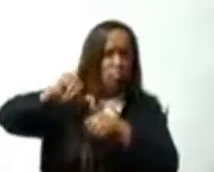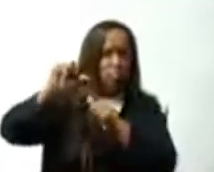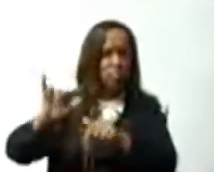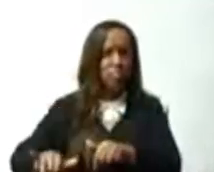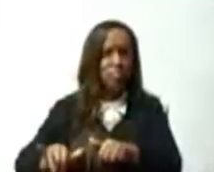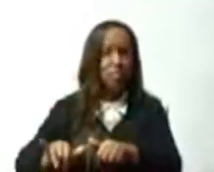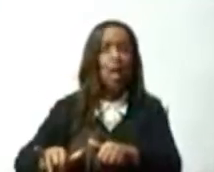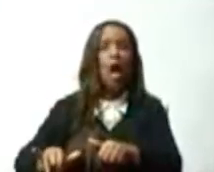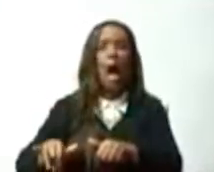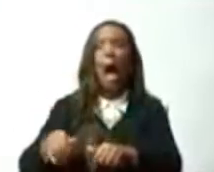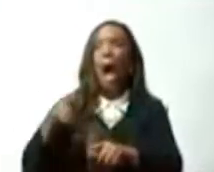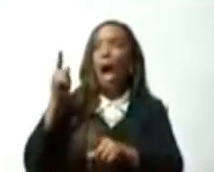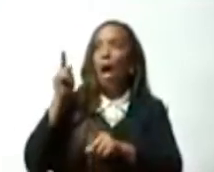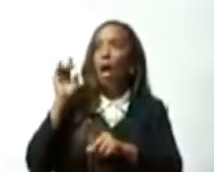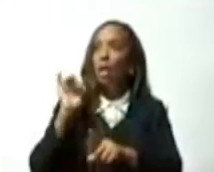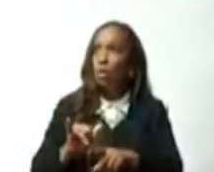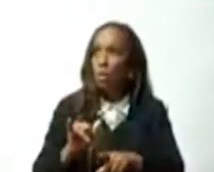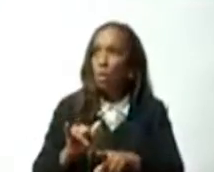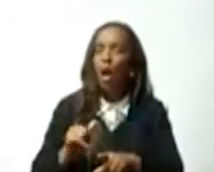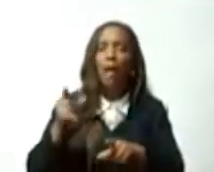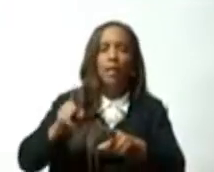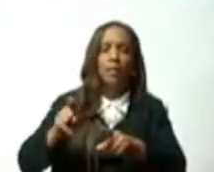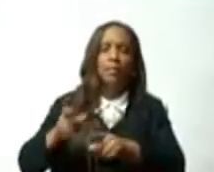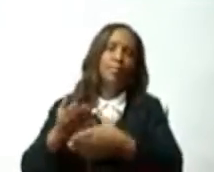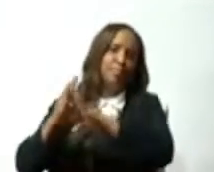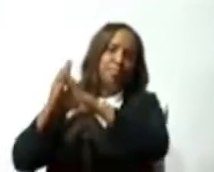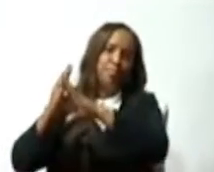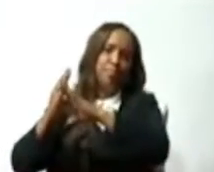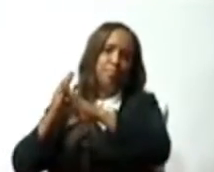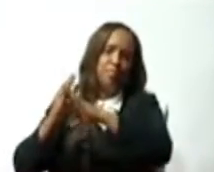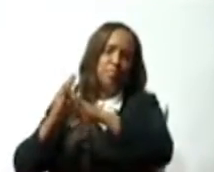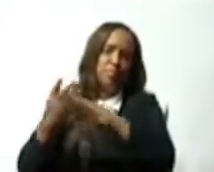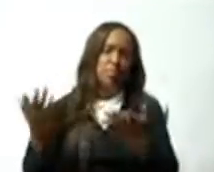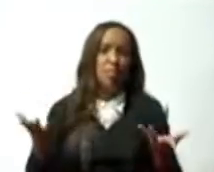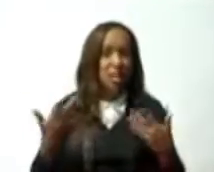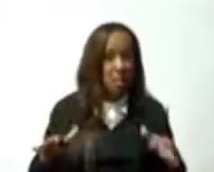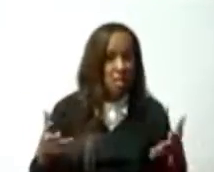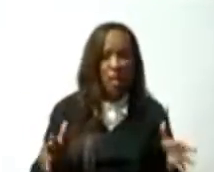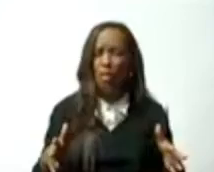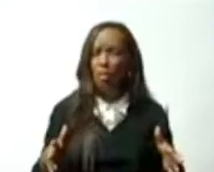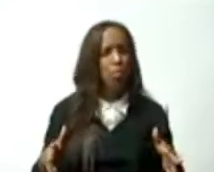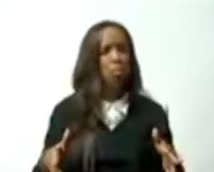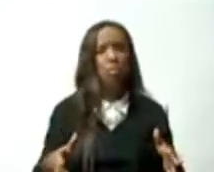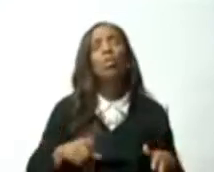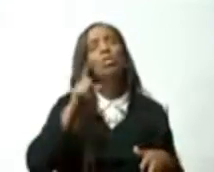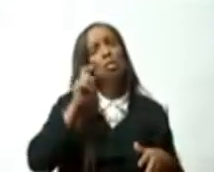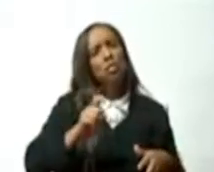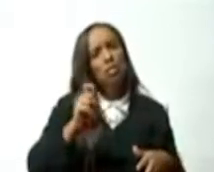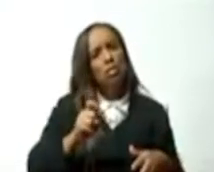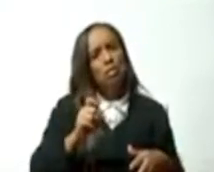y lo espera nuestra provincia de la Altagracia. Así que saludamos estas